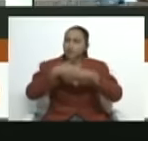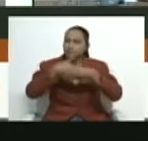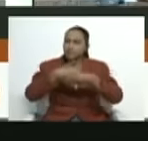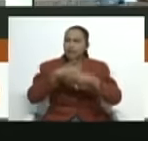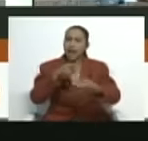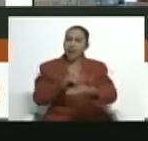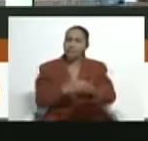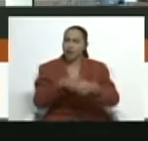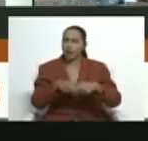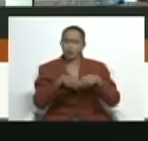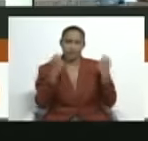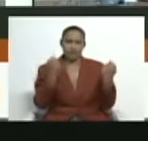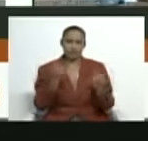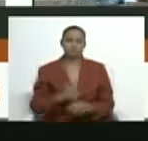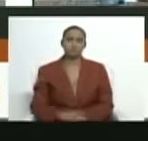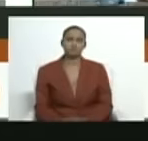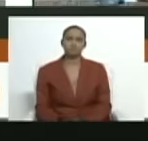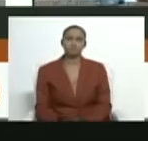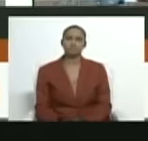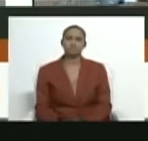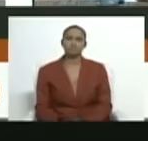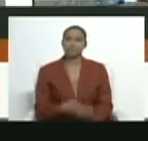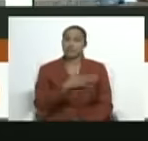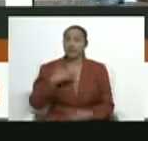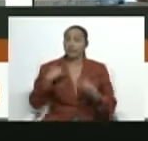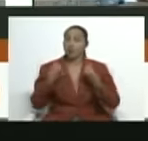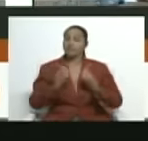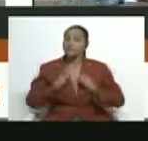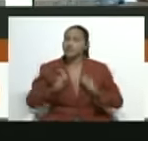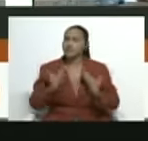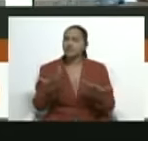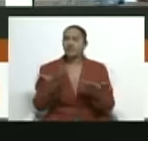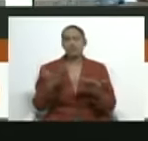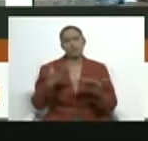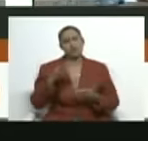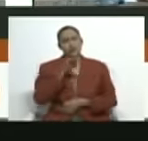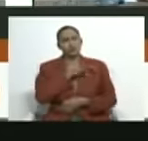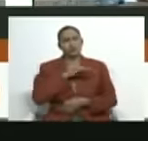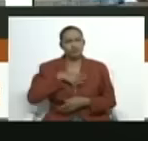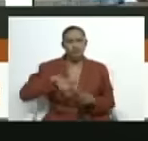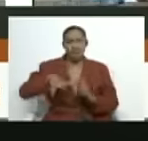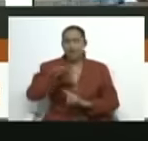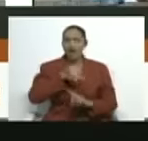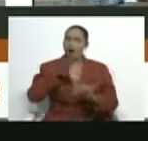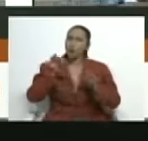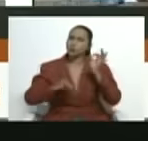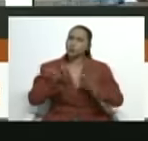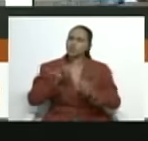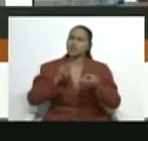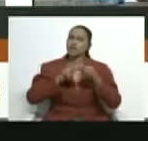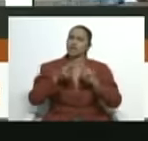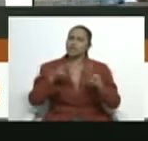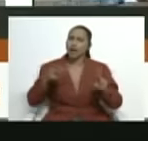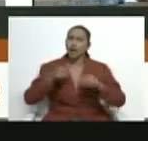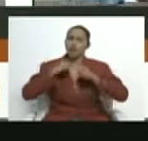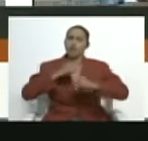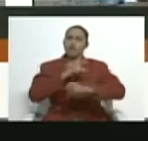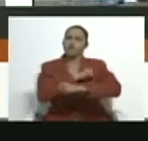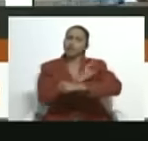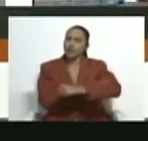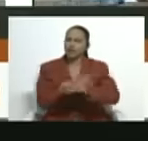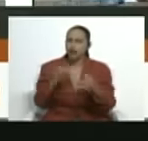Queremos vivir en una región en paz, con justicia social y fortalecer nuestra diplomacia de los pueblos por la